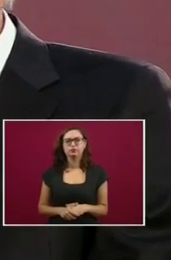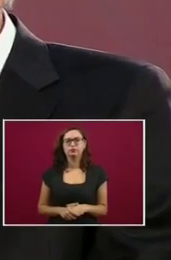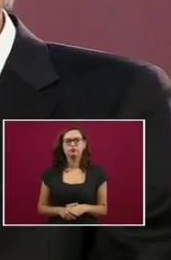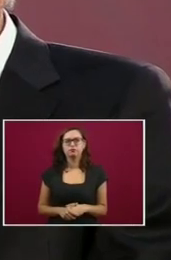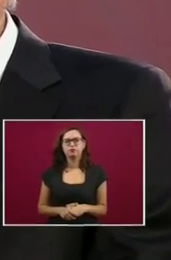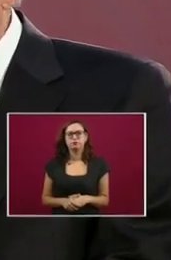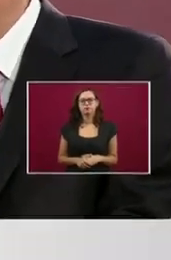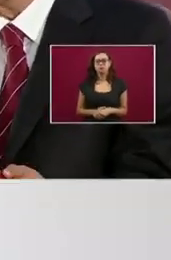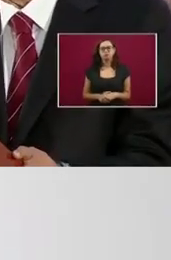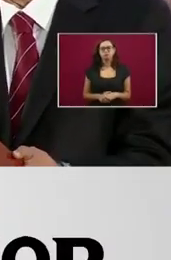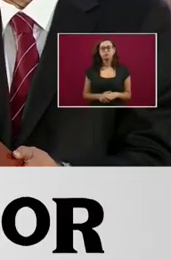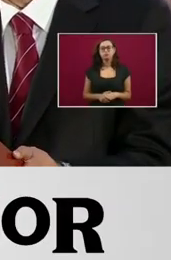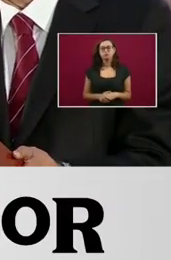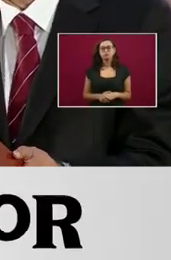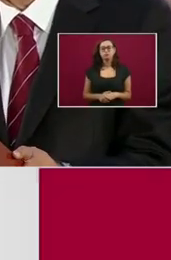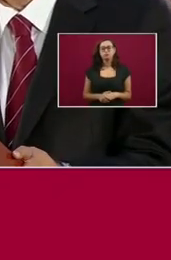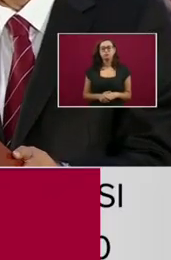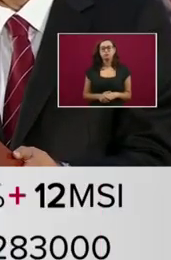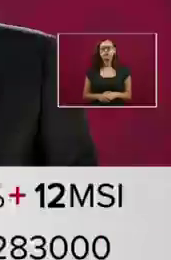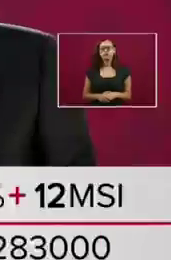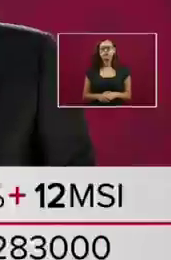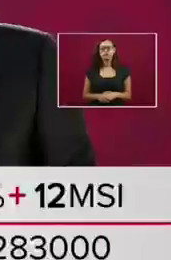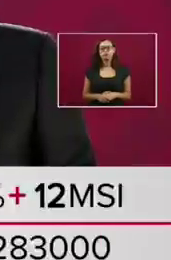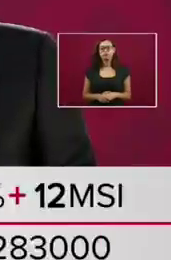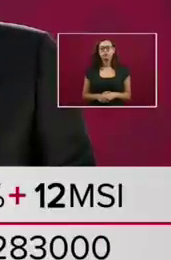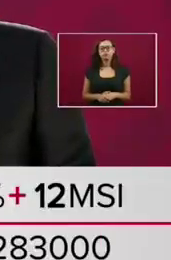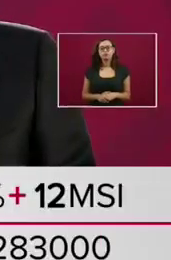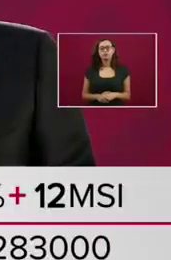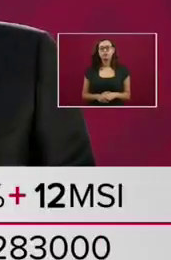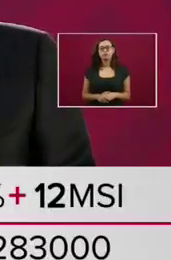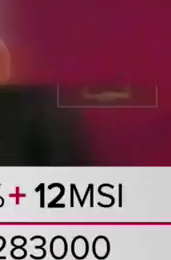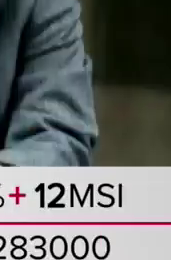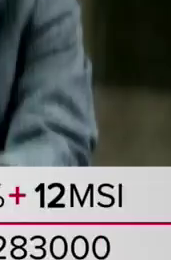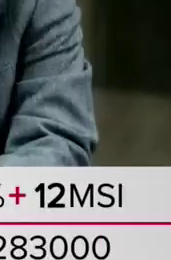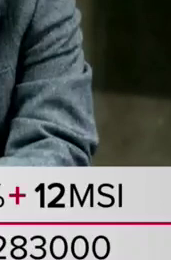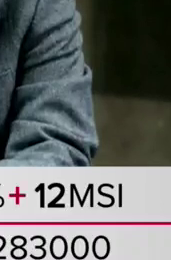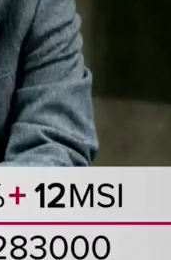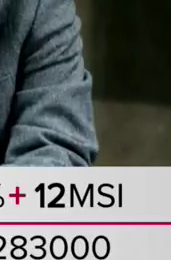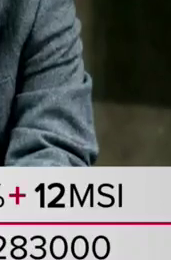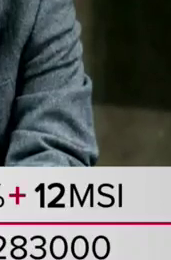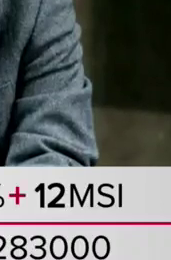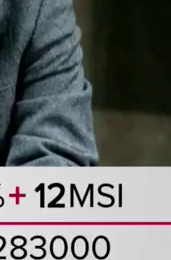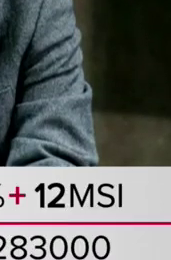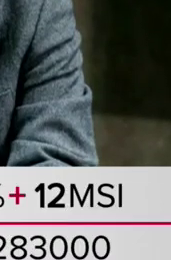considero que tengan mucha autoridad moral porque